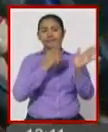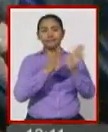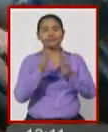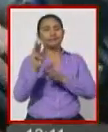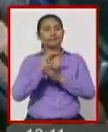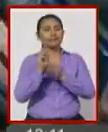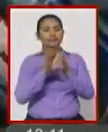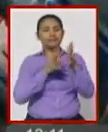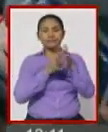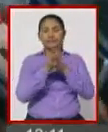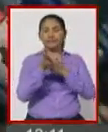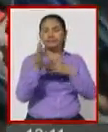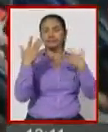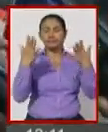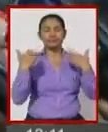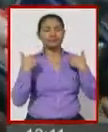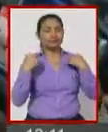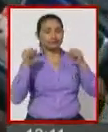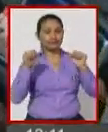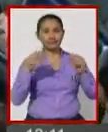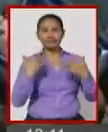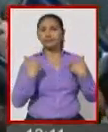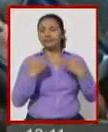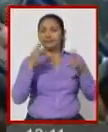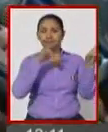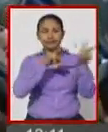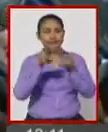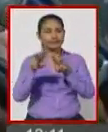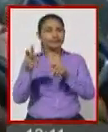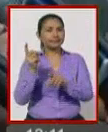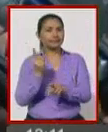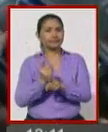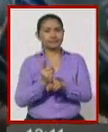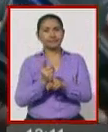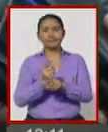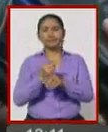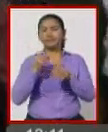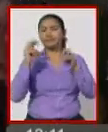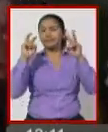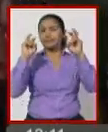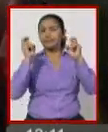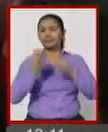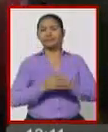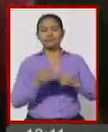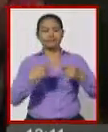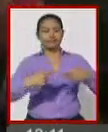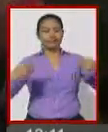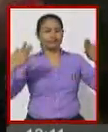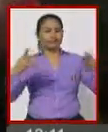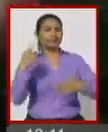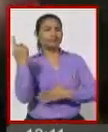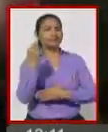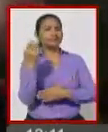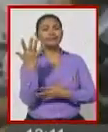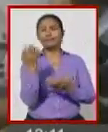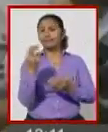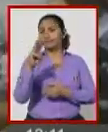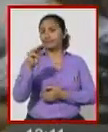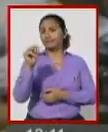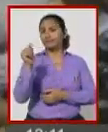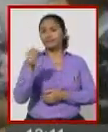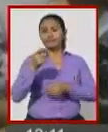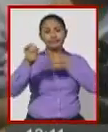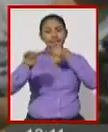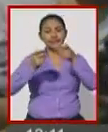Transparencia va a poder hacer la observación pertinente con referencia a este tema. La oposición dice que lo único que quiere el MAS